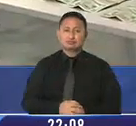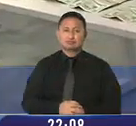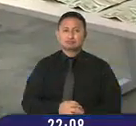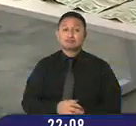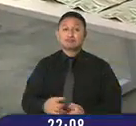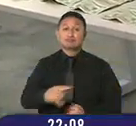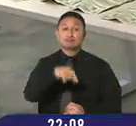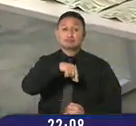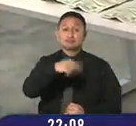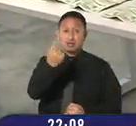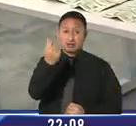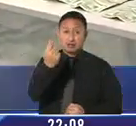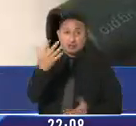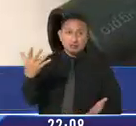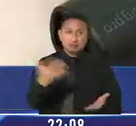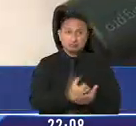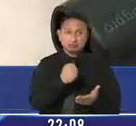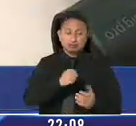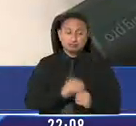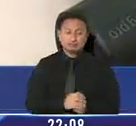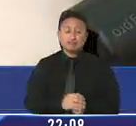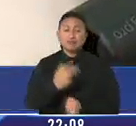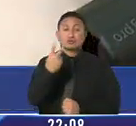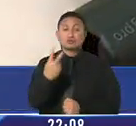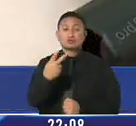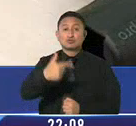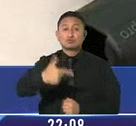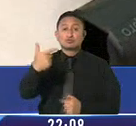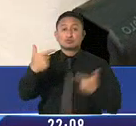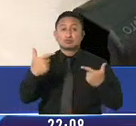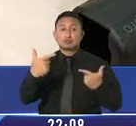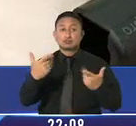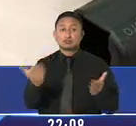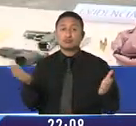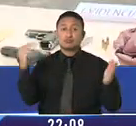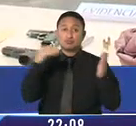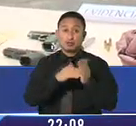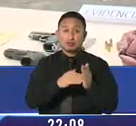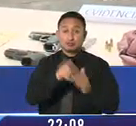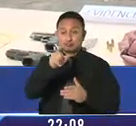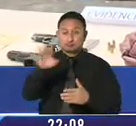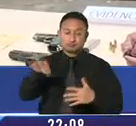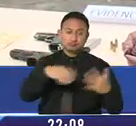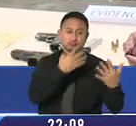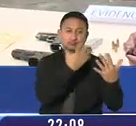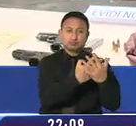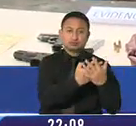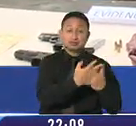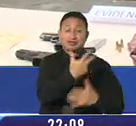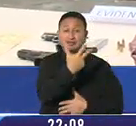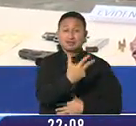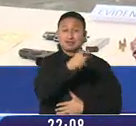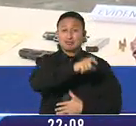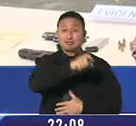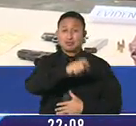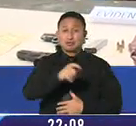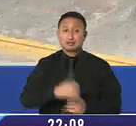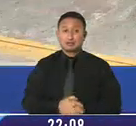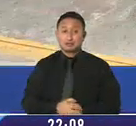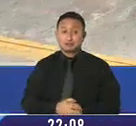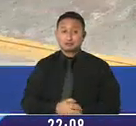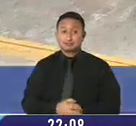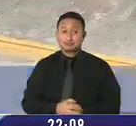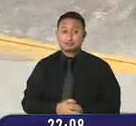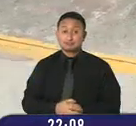uniformados lograron recuperar el dinero, decomisaron dos armas de fuego y volvieron a poner tras las rejas a tres presuntos delincuentes